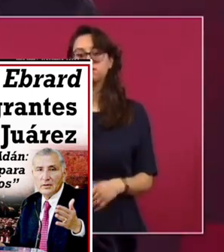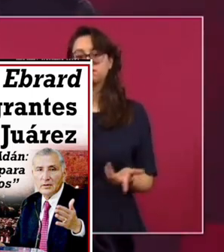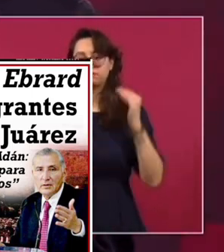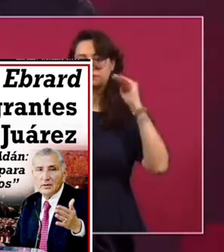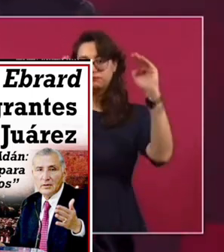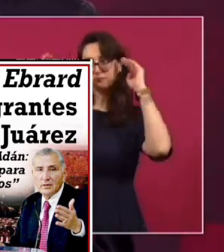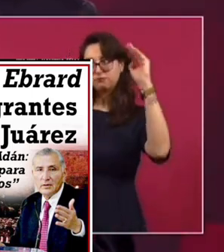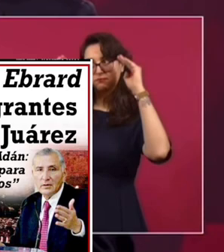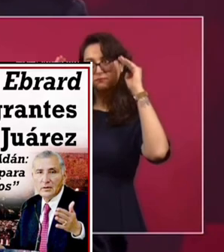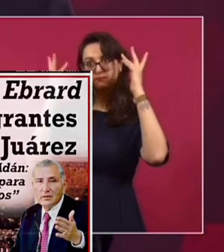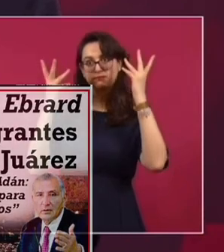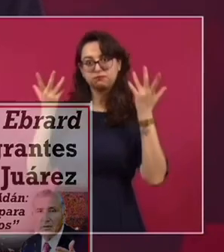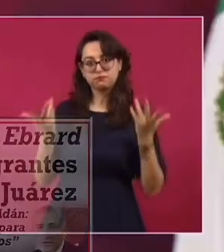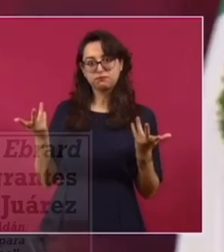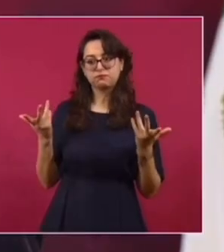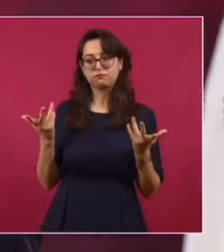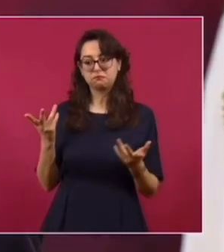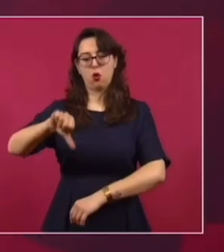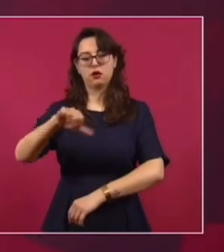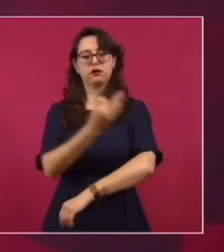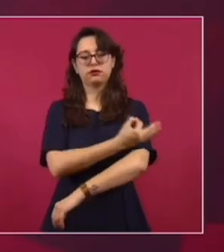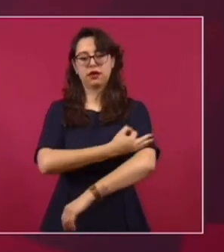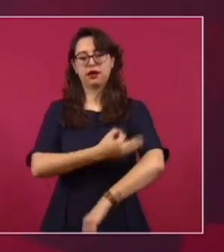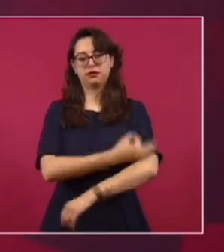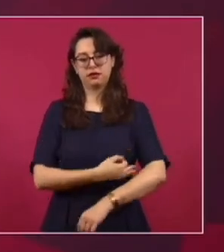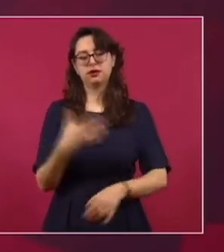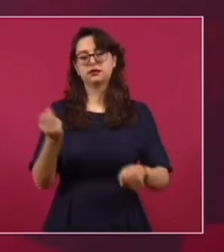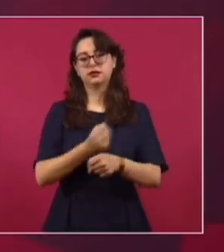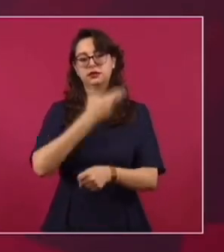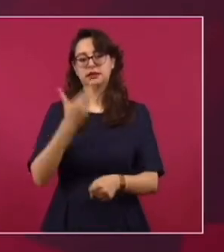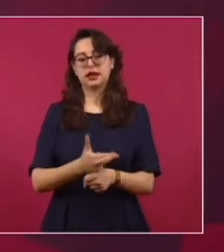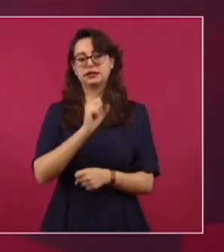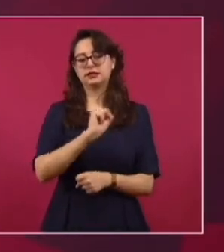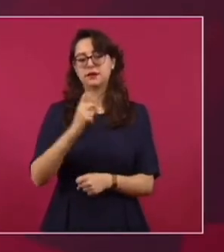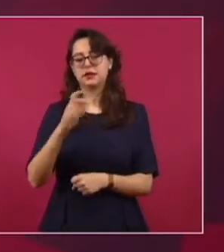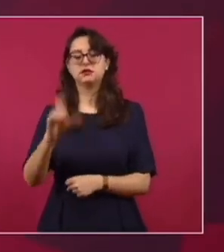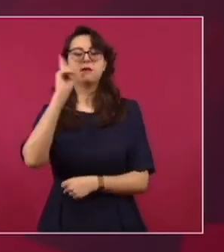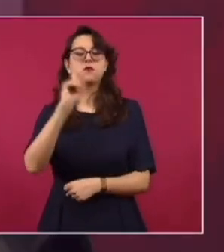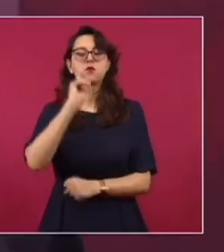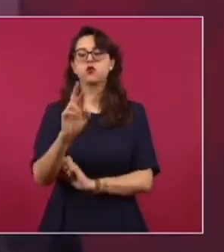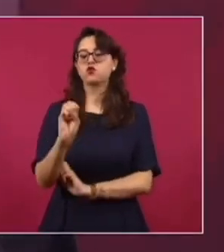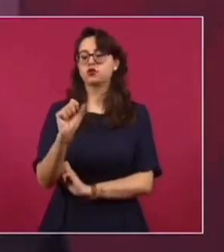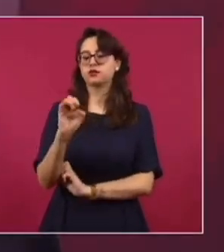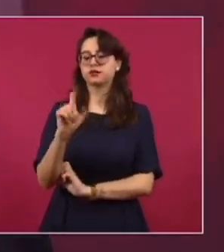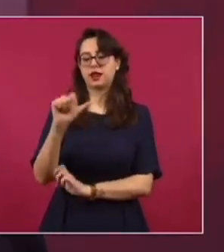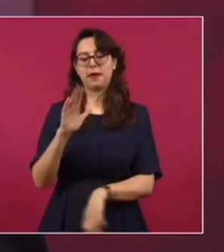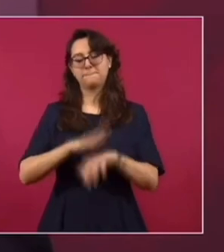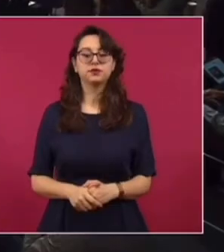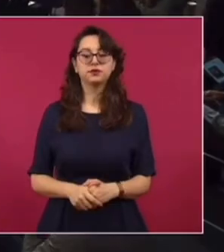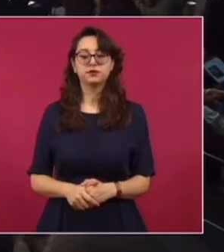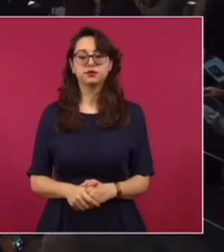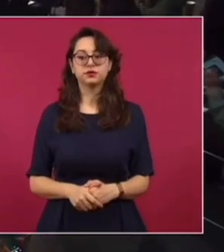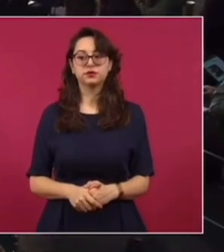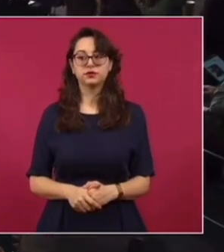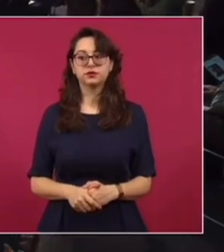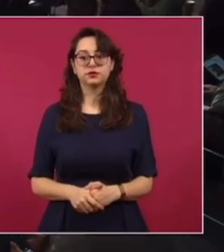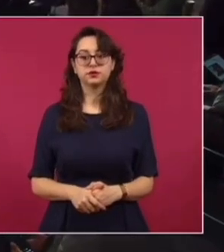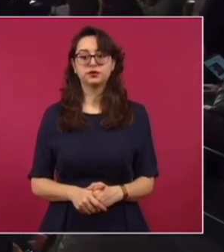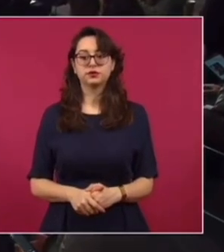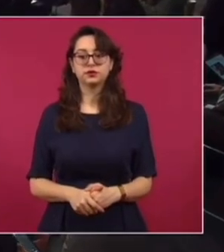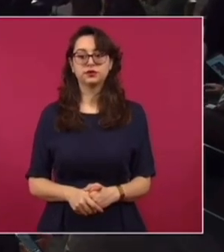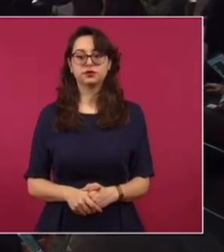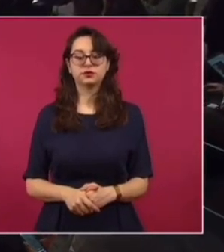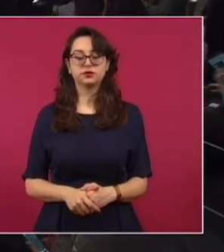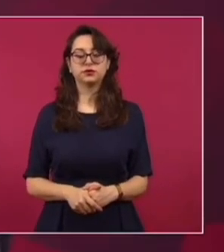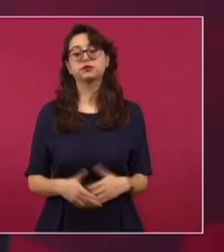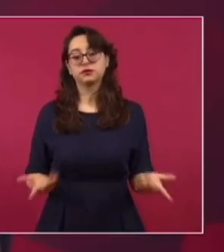de manera, en forma injusta. La secretaria de Seguridad Pública, Rosa Isela Rodríguez, ya va a dar un informe. Y